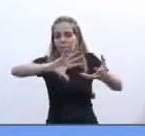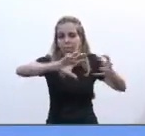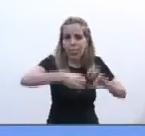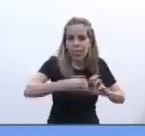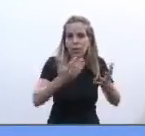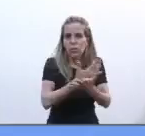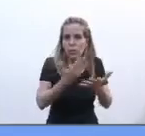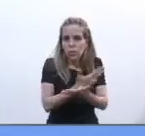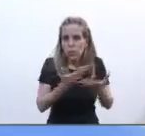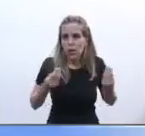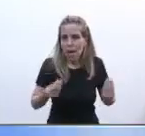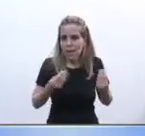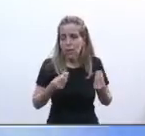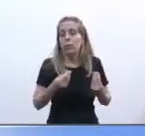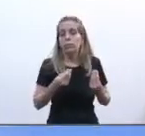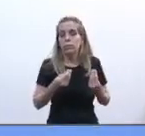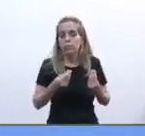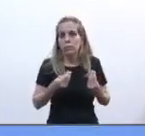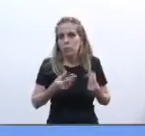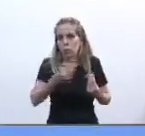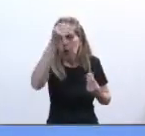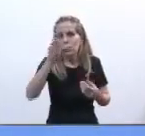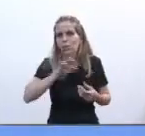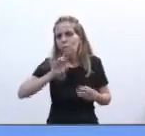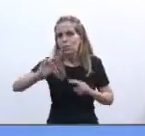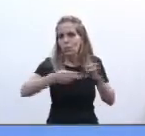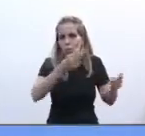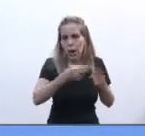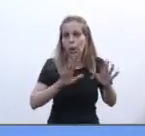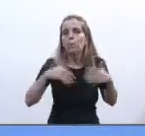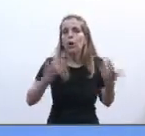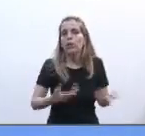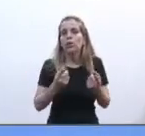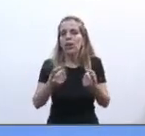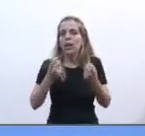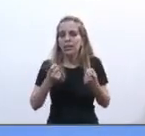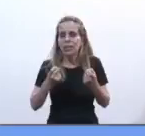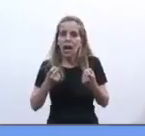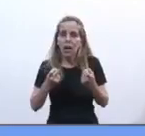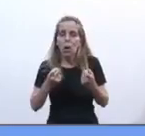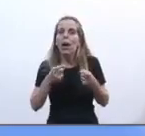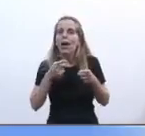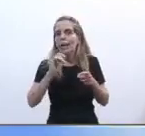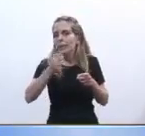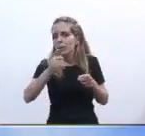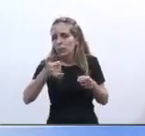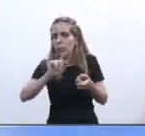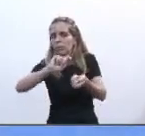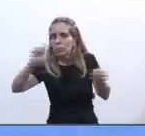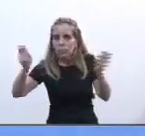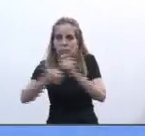estrategias inseparables y que para esto es necesario que modifiquemos